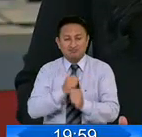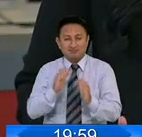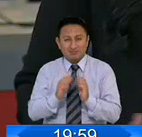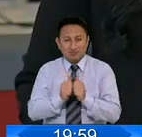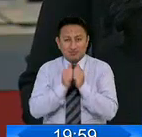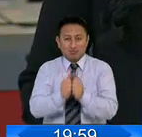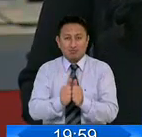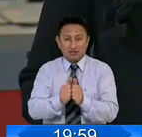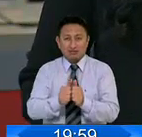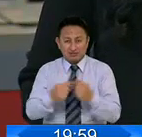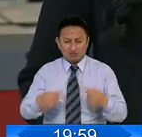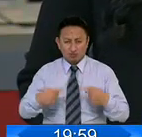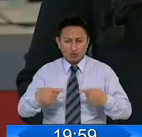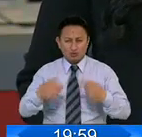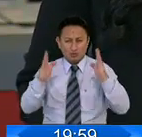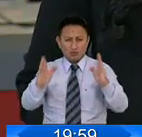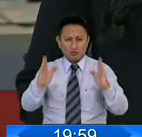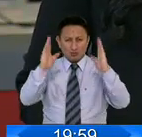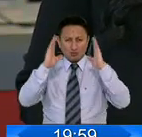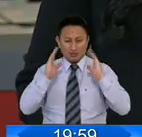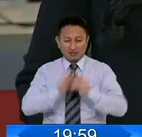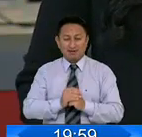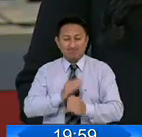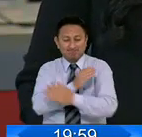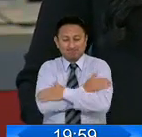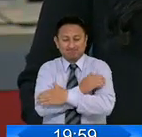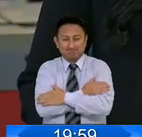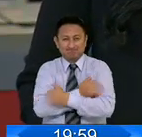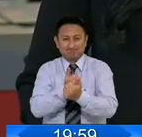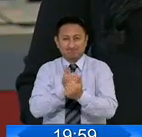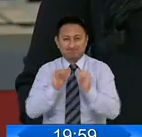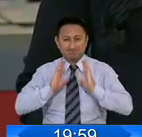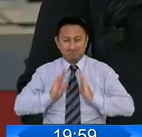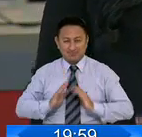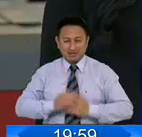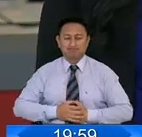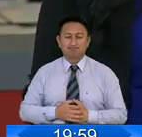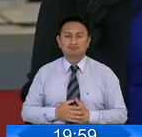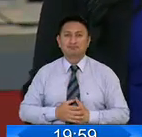pero sobre todo fiel sintonía. Un abrazo grande. Que descanse.